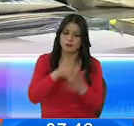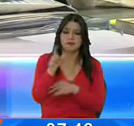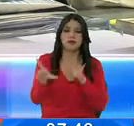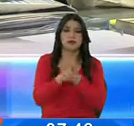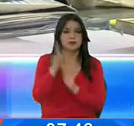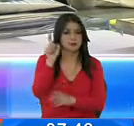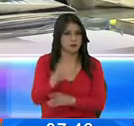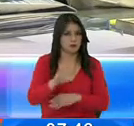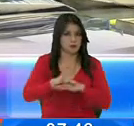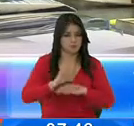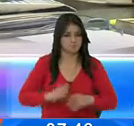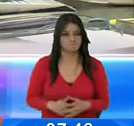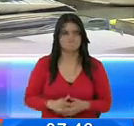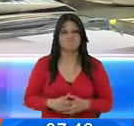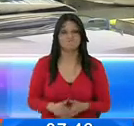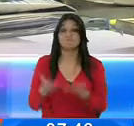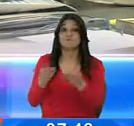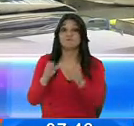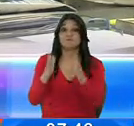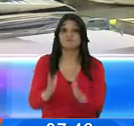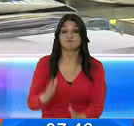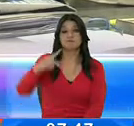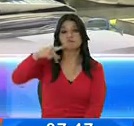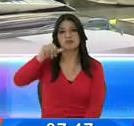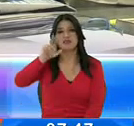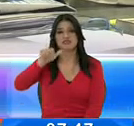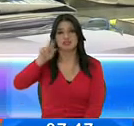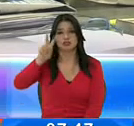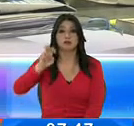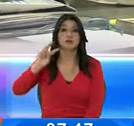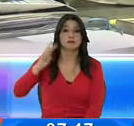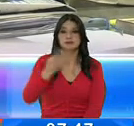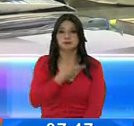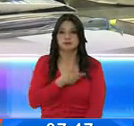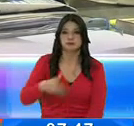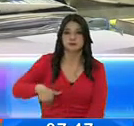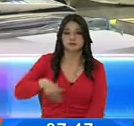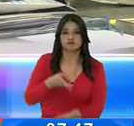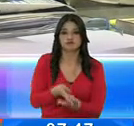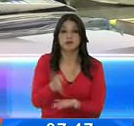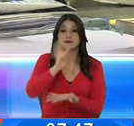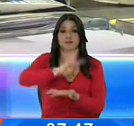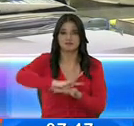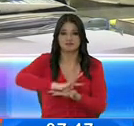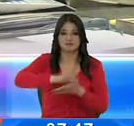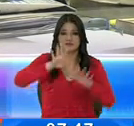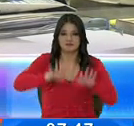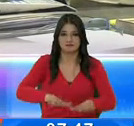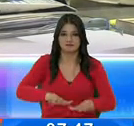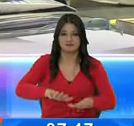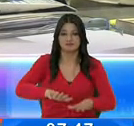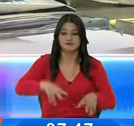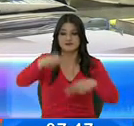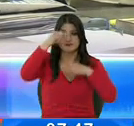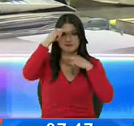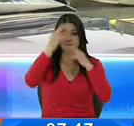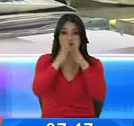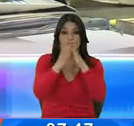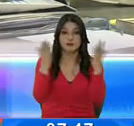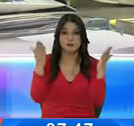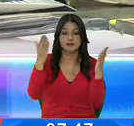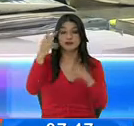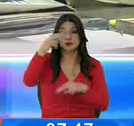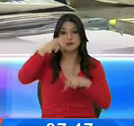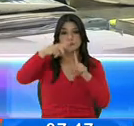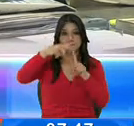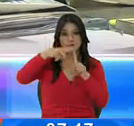que necesita nuestra agencia el asambleísta patricio donoso vicepresidente de la asamblea nacional en el noticiero el comercio tv